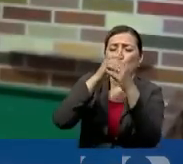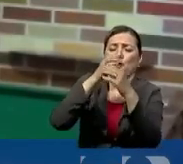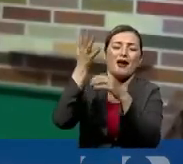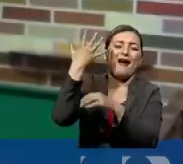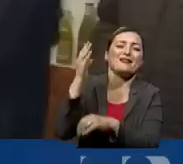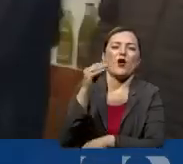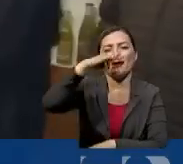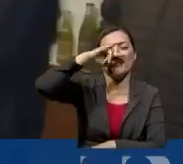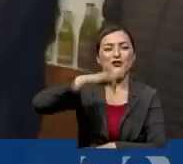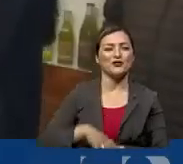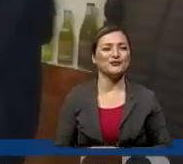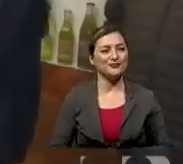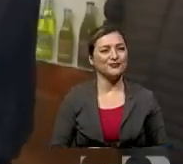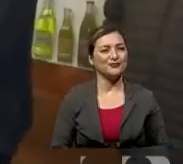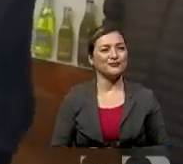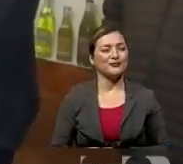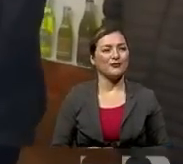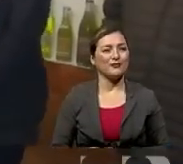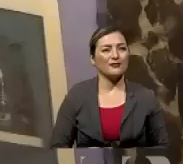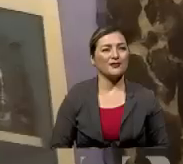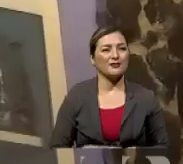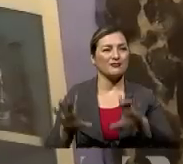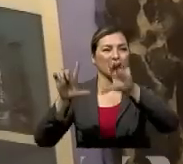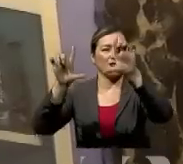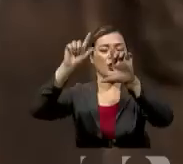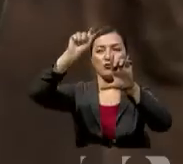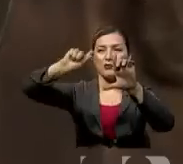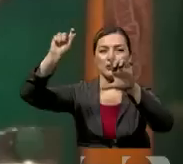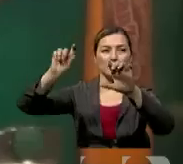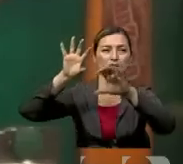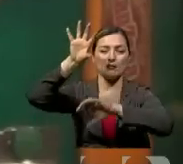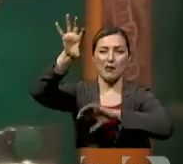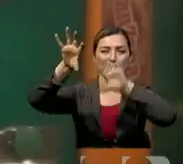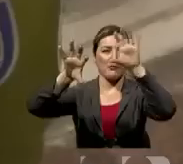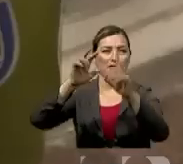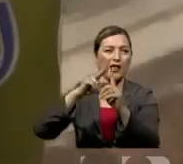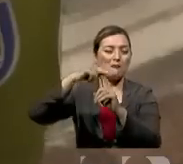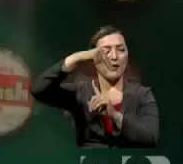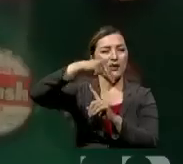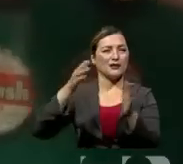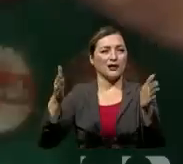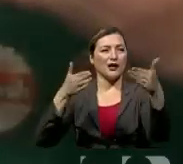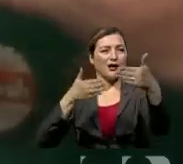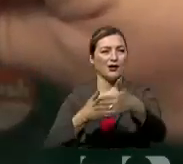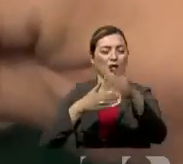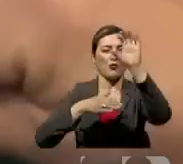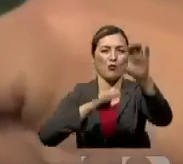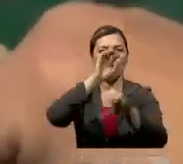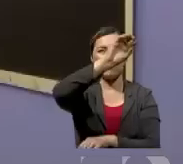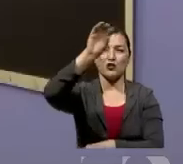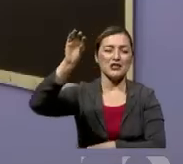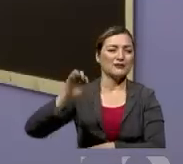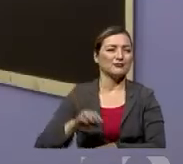consumía cuando era niña. La exhibición también tiene pizarras, letreros, vasos, destapadores, jabas y lostillos o